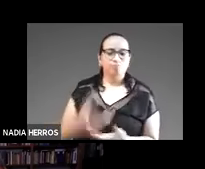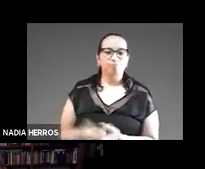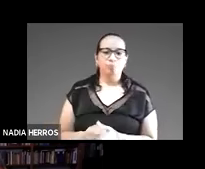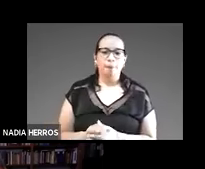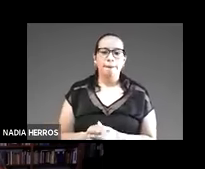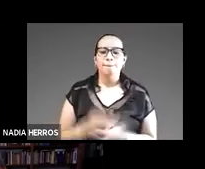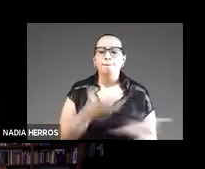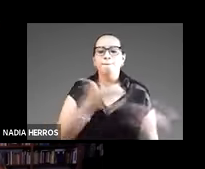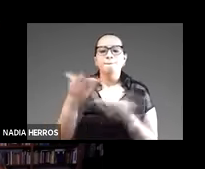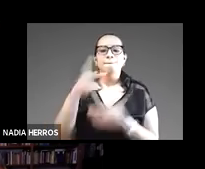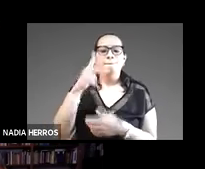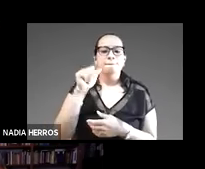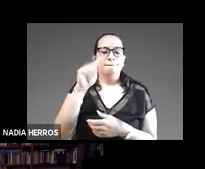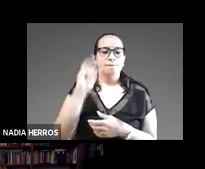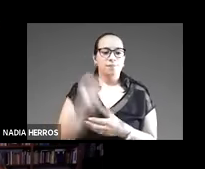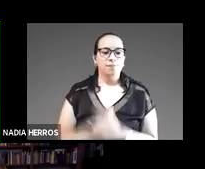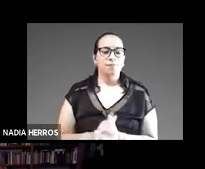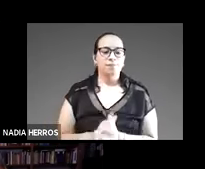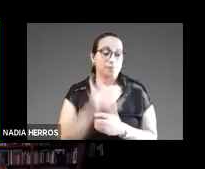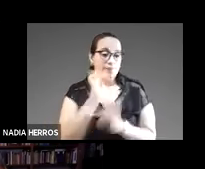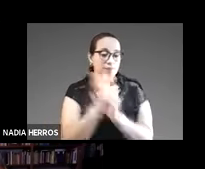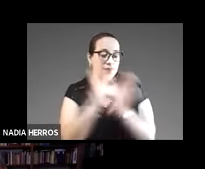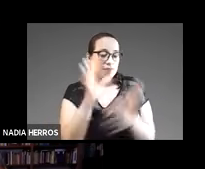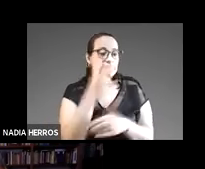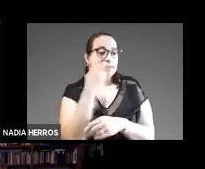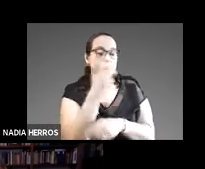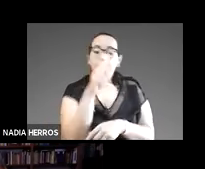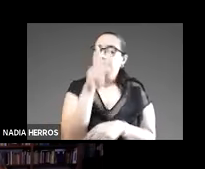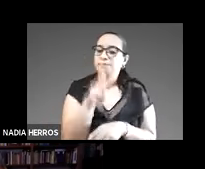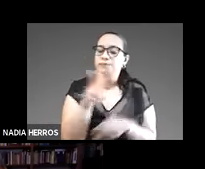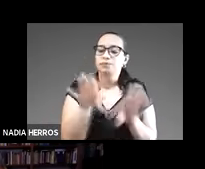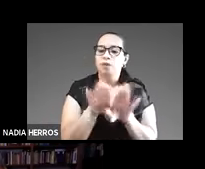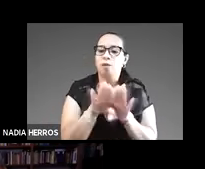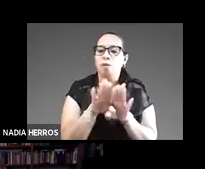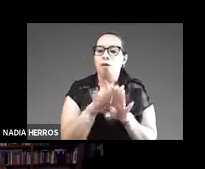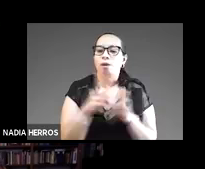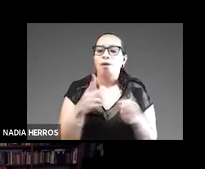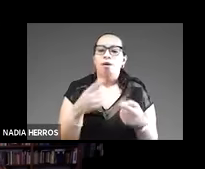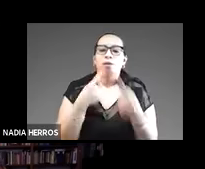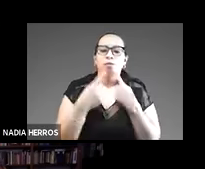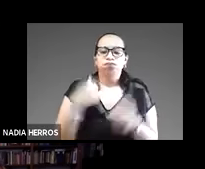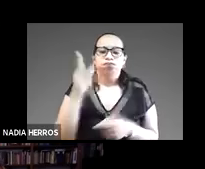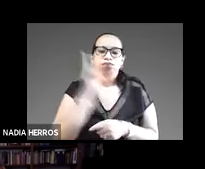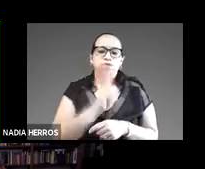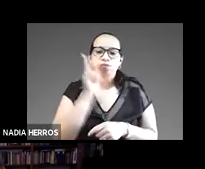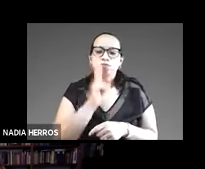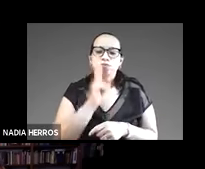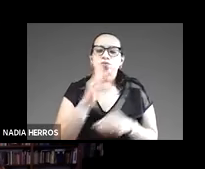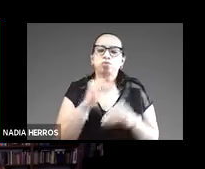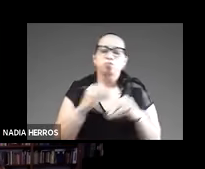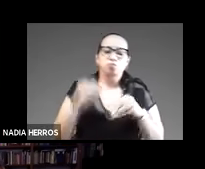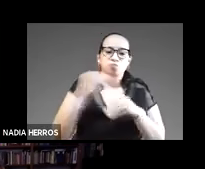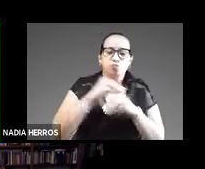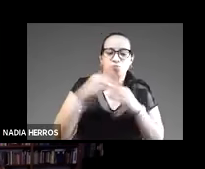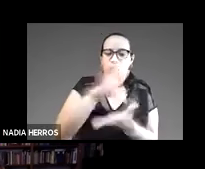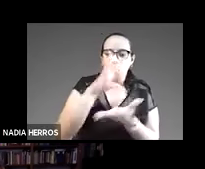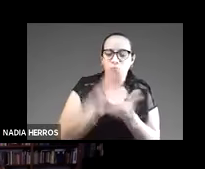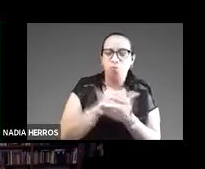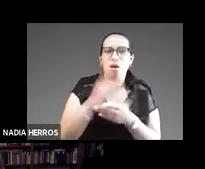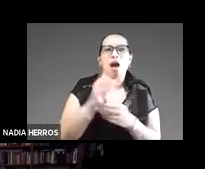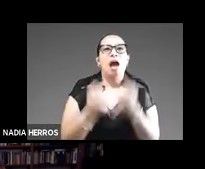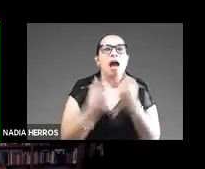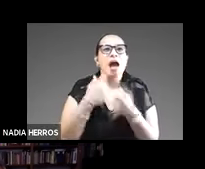Pato, por favor. Sí, no, asiento perfectamente con lo comentado, trataré complementar con algunos